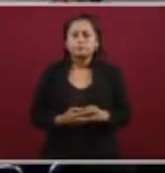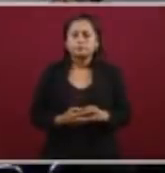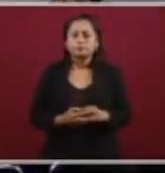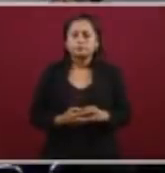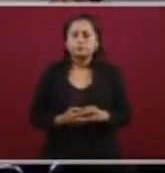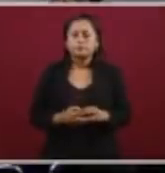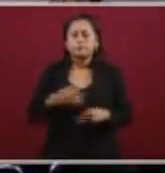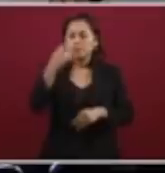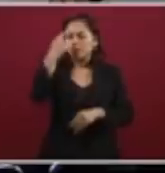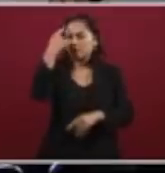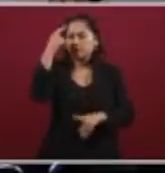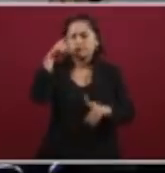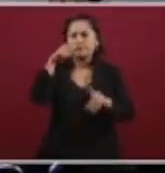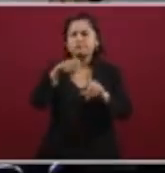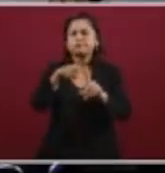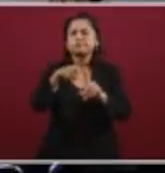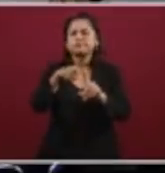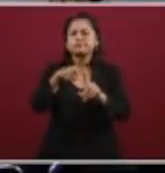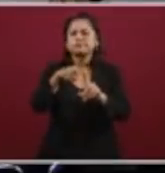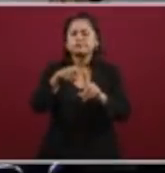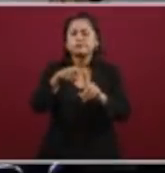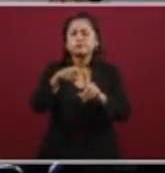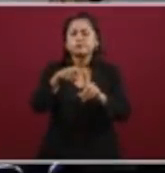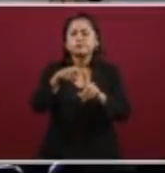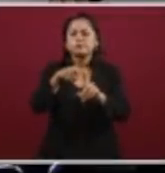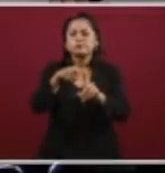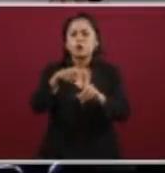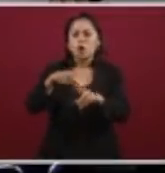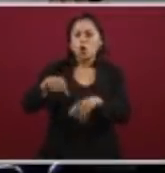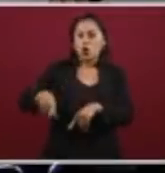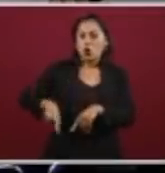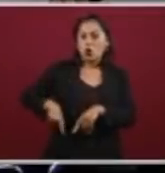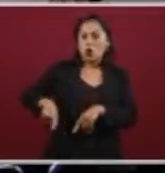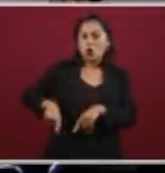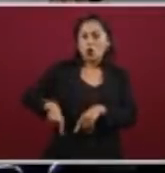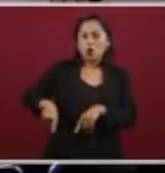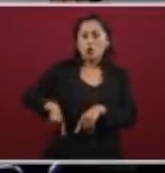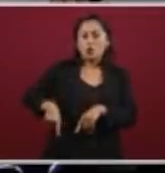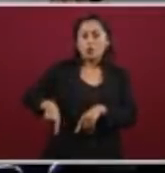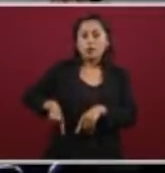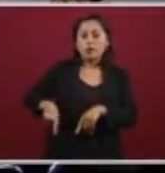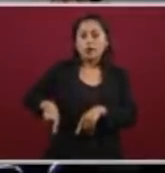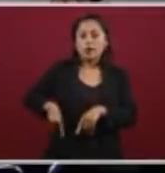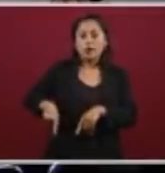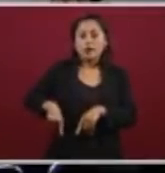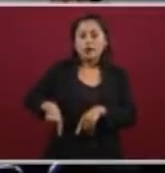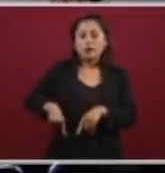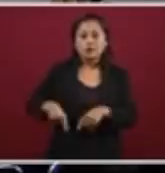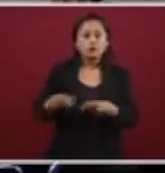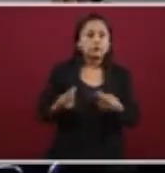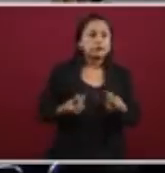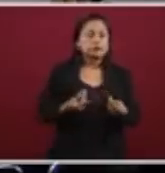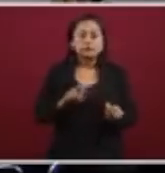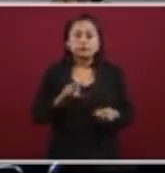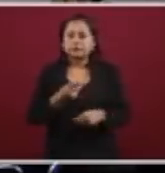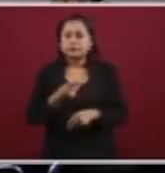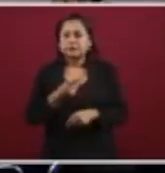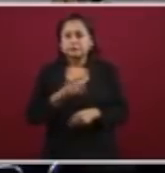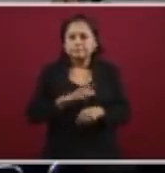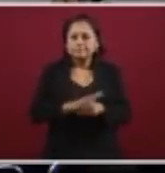y presionar el gobierno tratar de presionar al gobierno y que se damos en